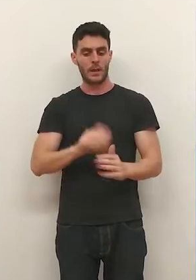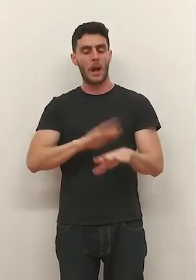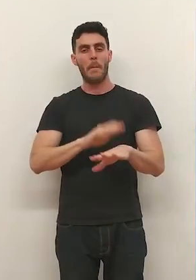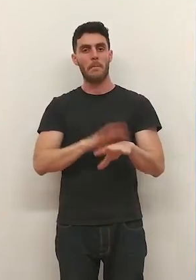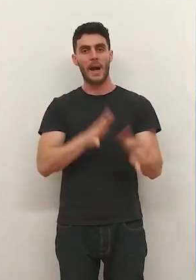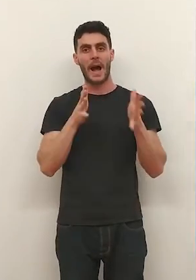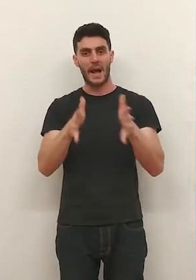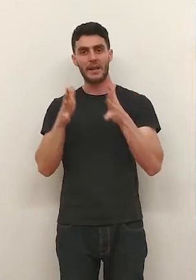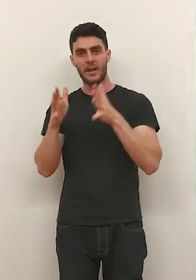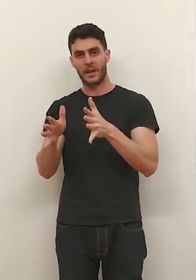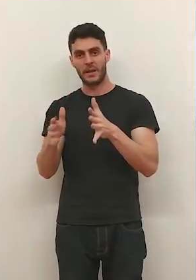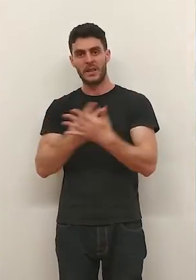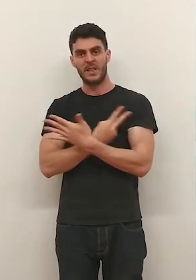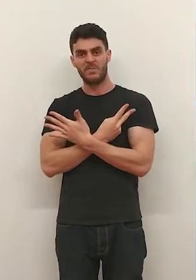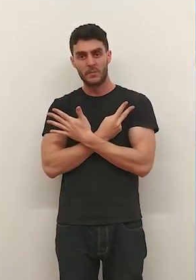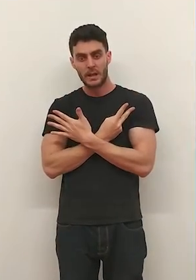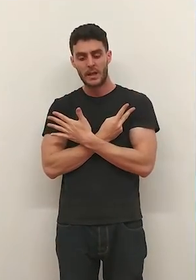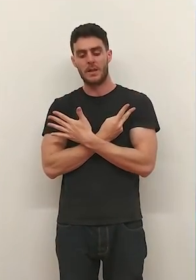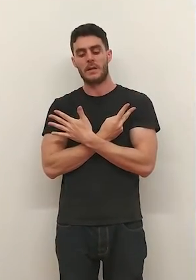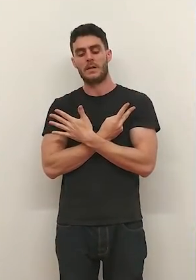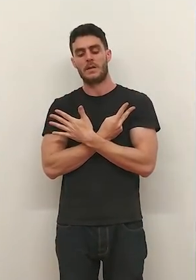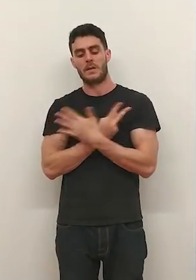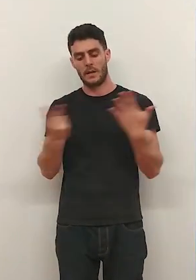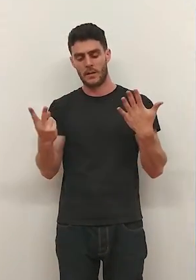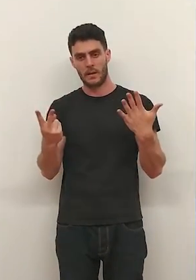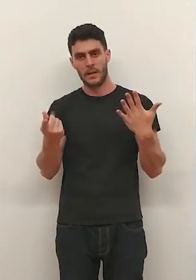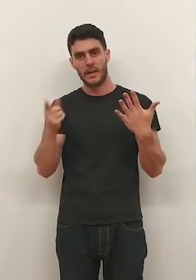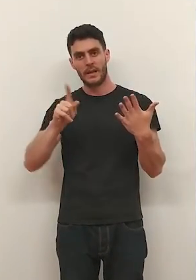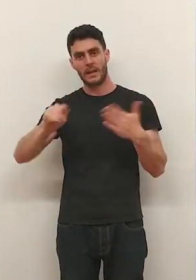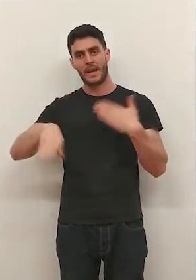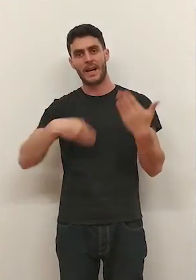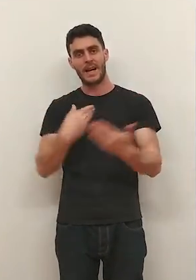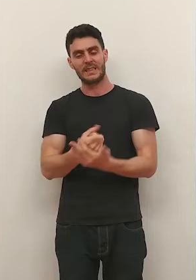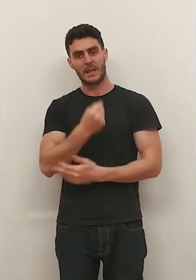para atender 17